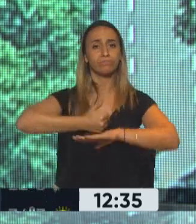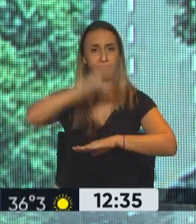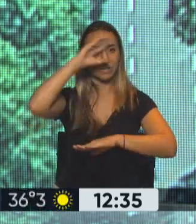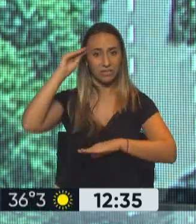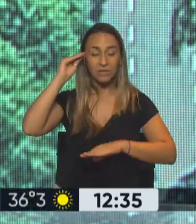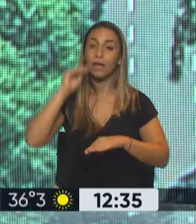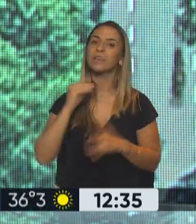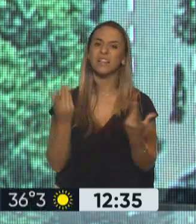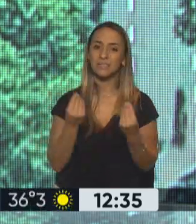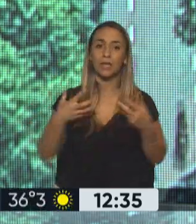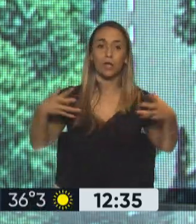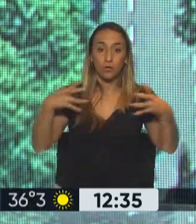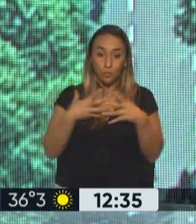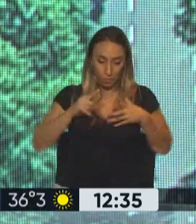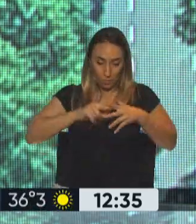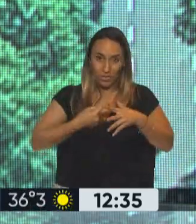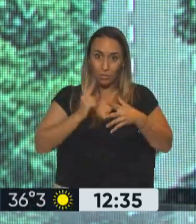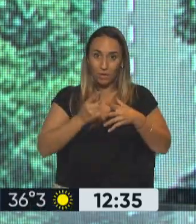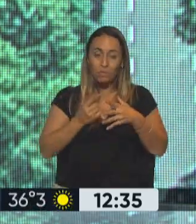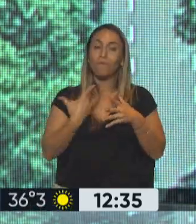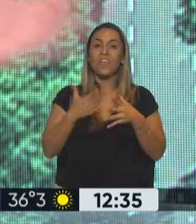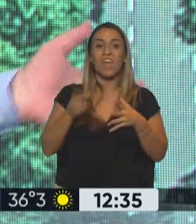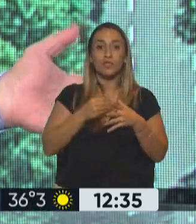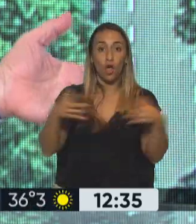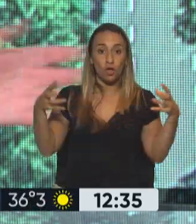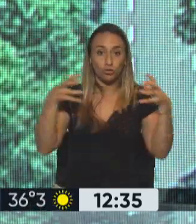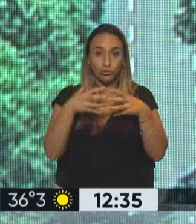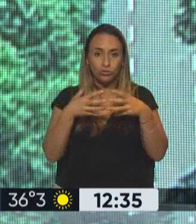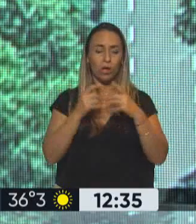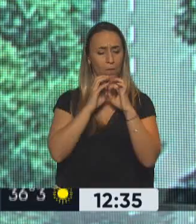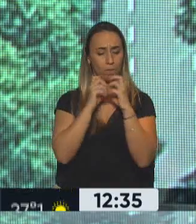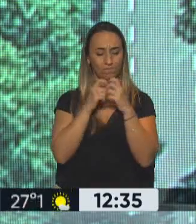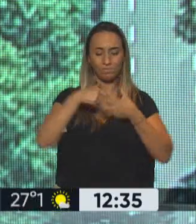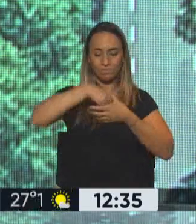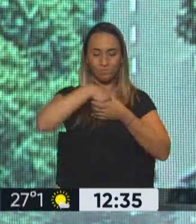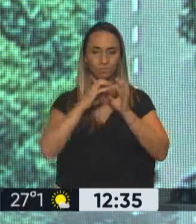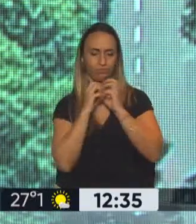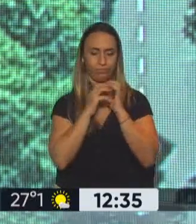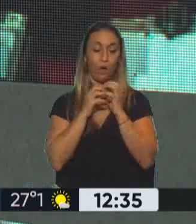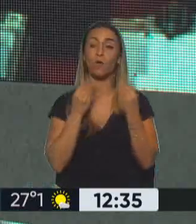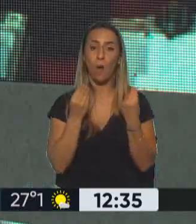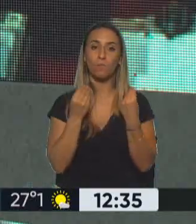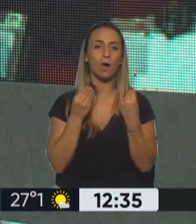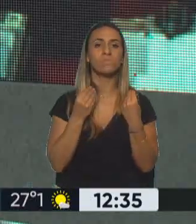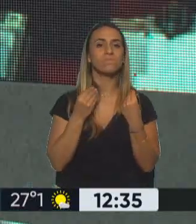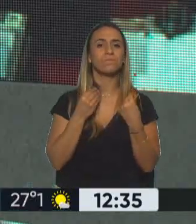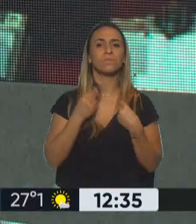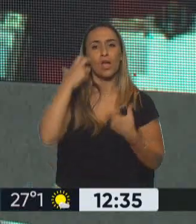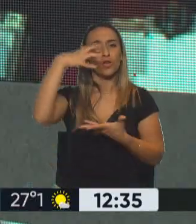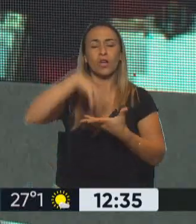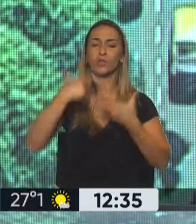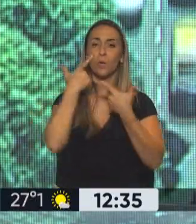es discutir cómo se va a dirimir esa interna del Frente de Todos, se va a hacer en otro ámbito, no se va a hacer el 1 de marzo en el Congreso. Luis,